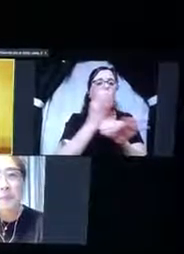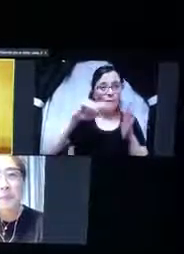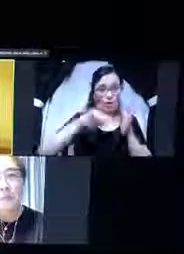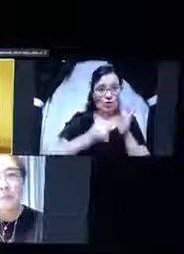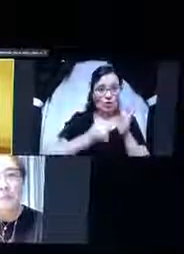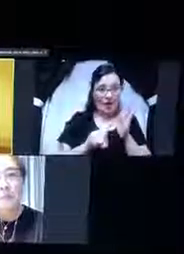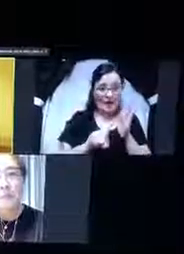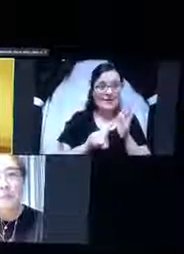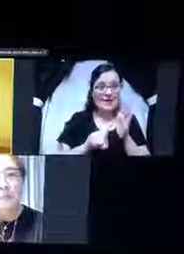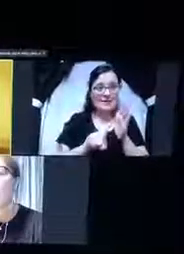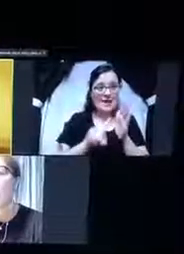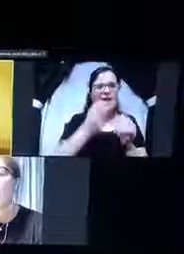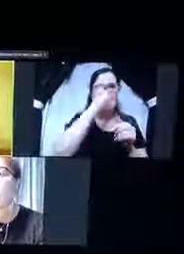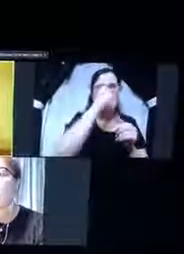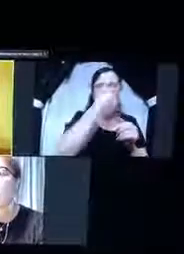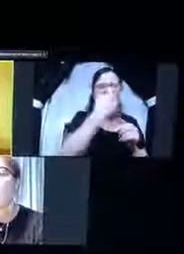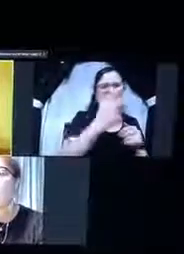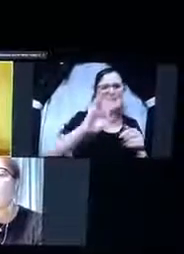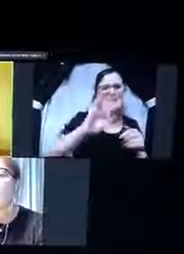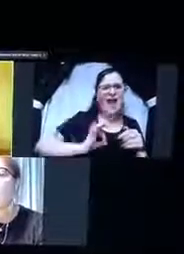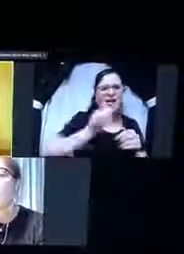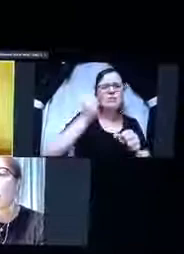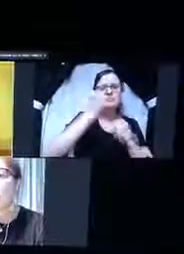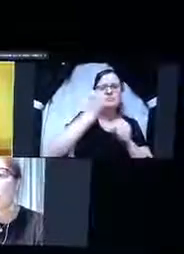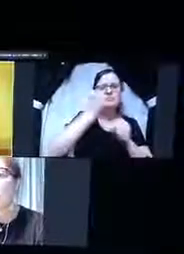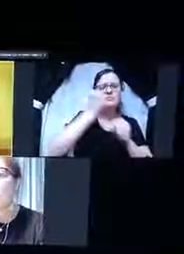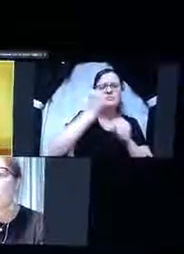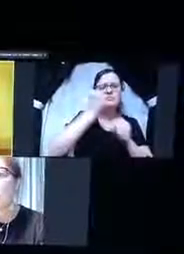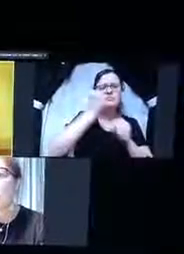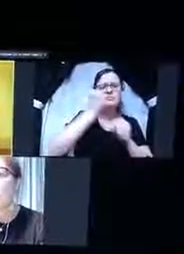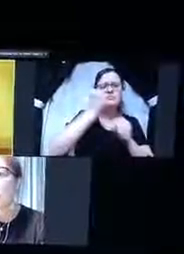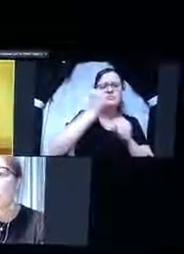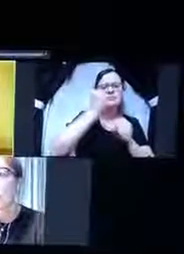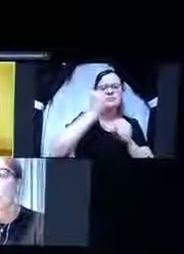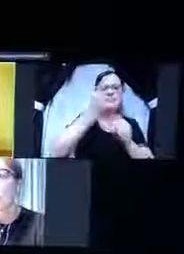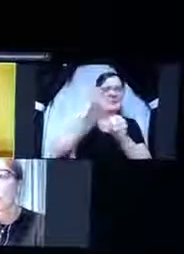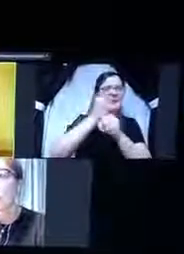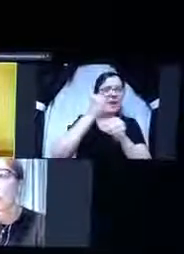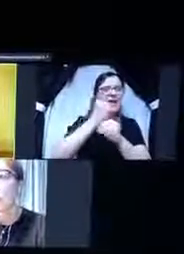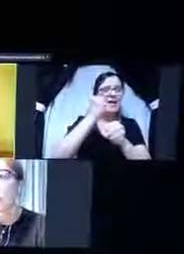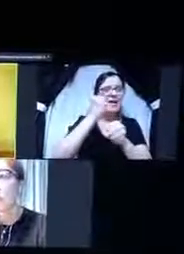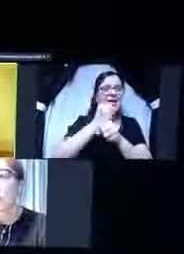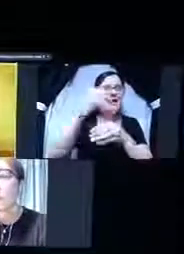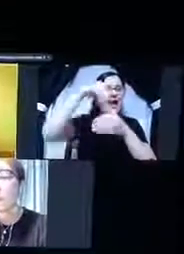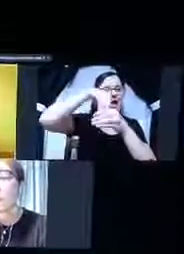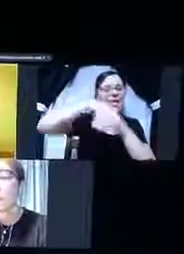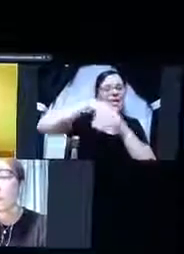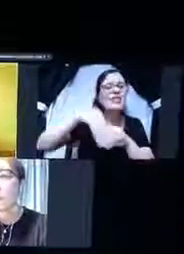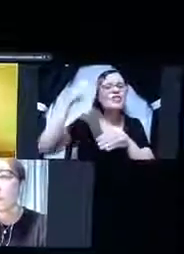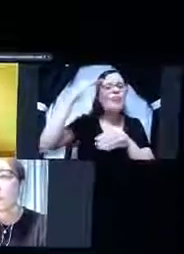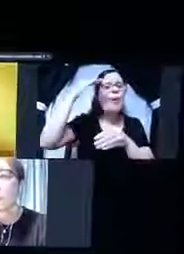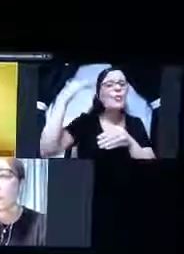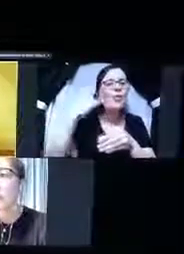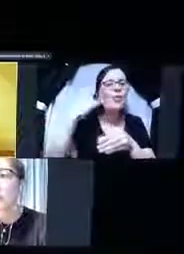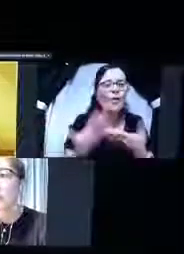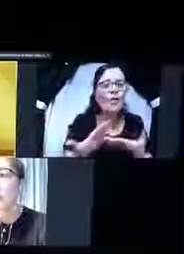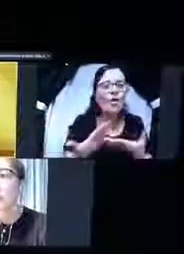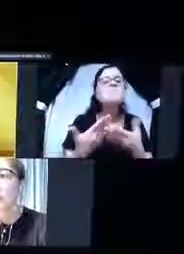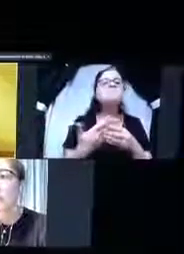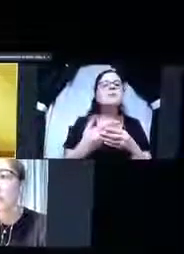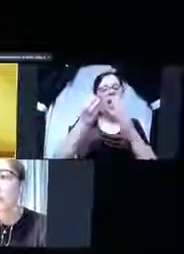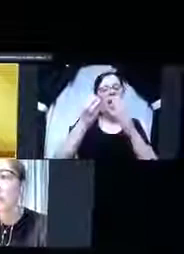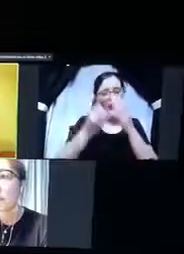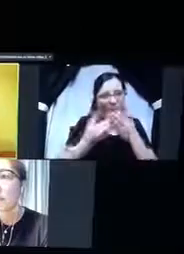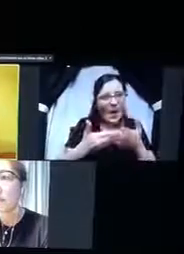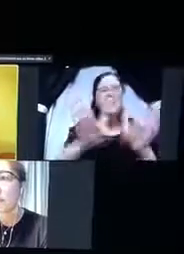en este momento, cuando nosotros nos formamos, abrimos el departamento de logogenia, que fue de vanguardia, y que